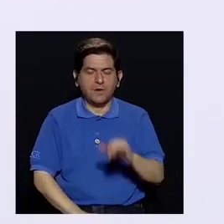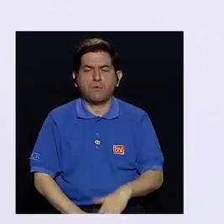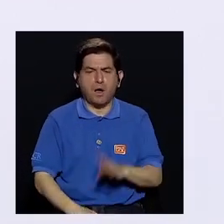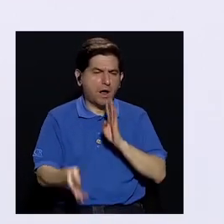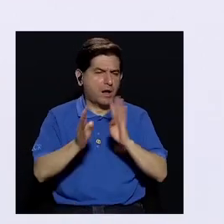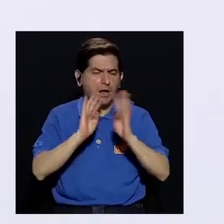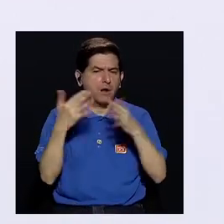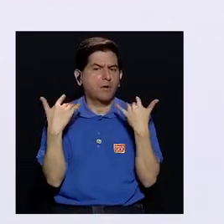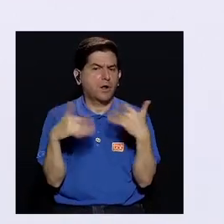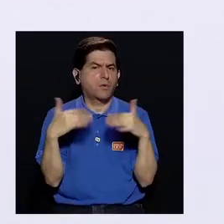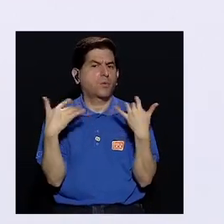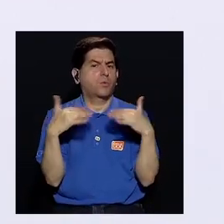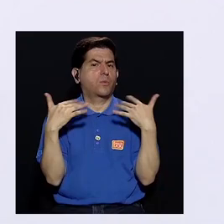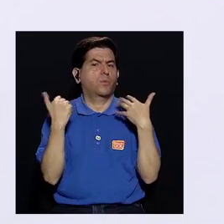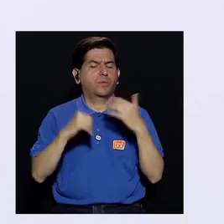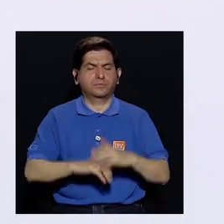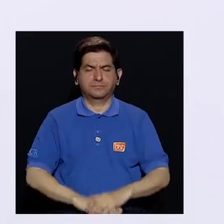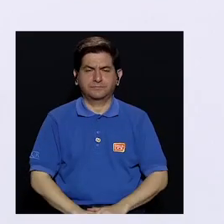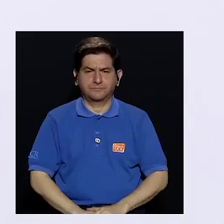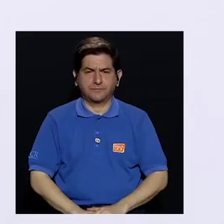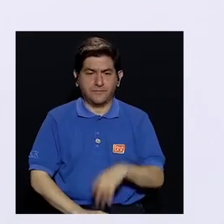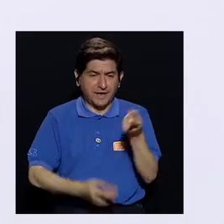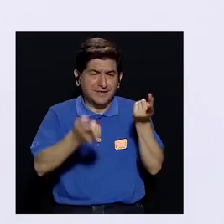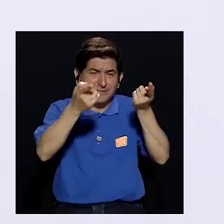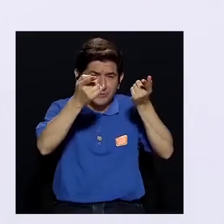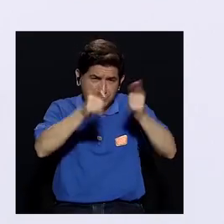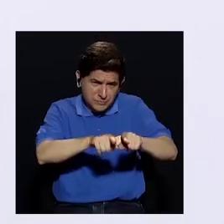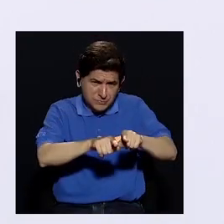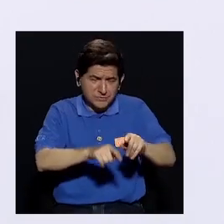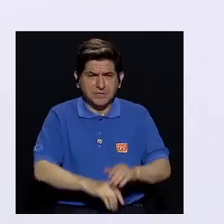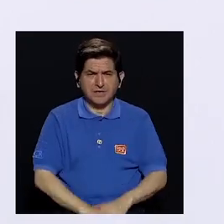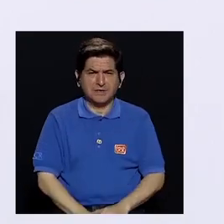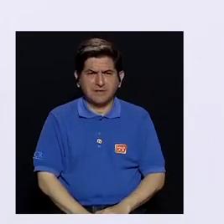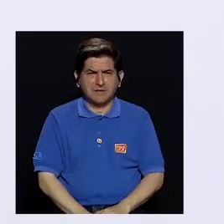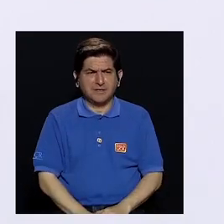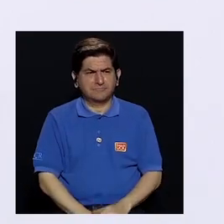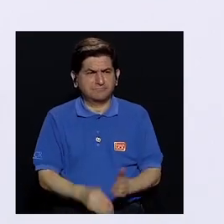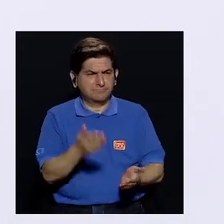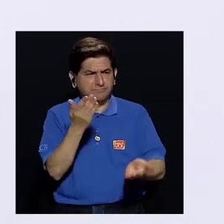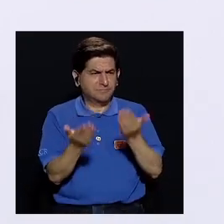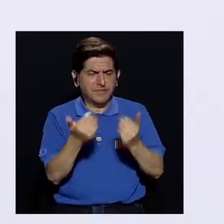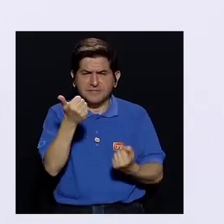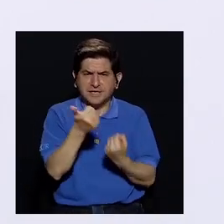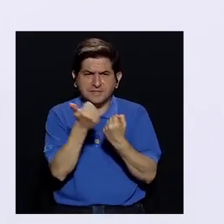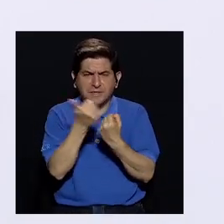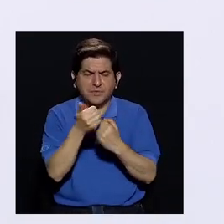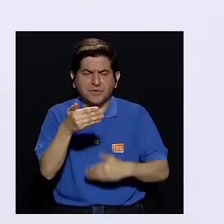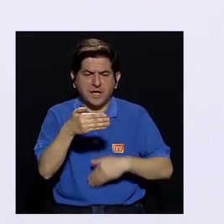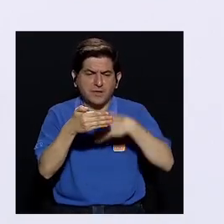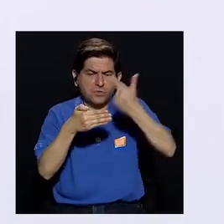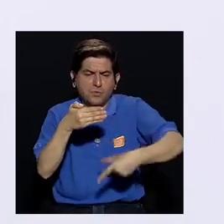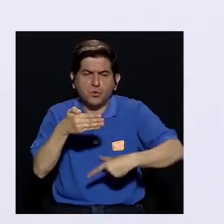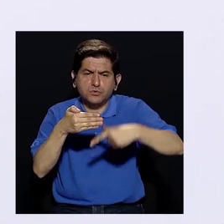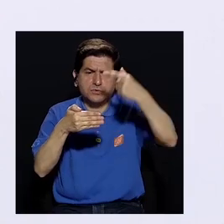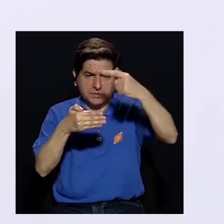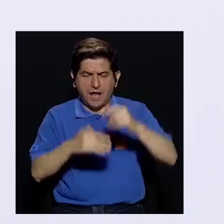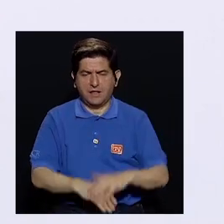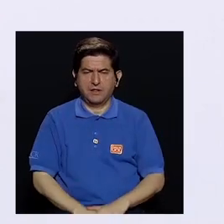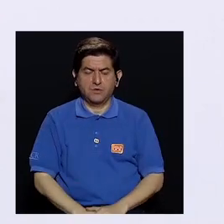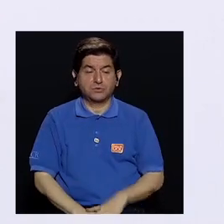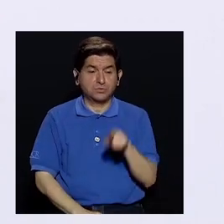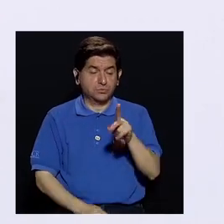mucho que conversar entonces eso ocurrió como para apoyar los postgrados y